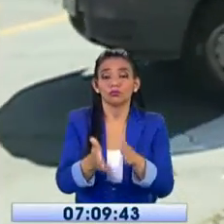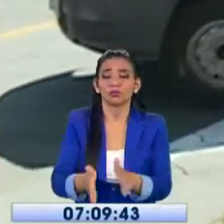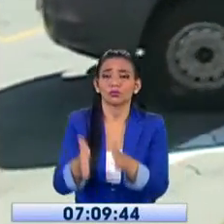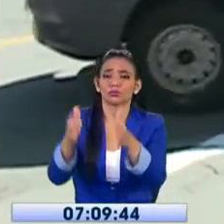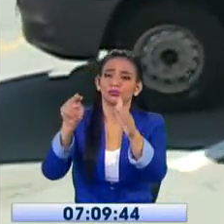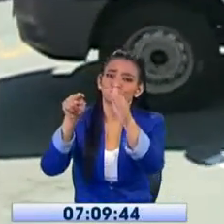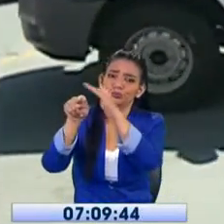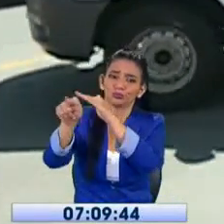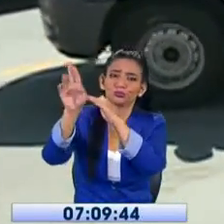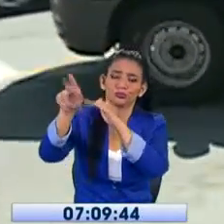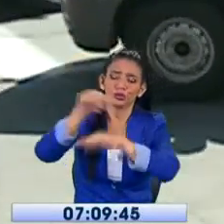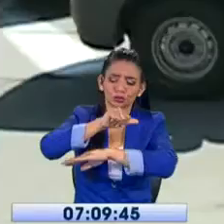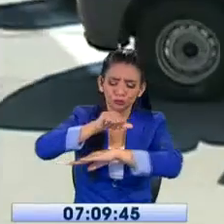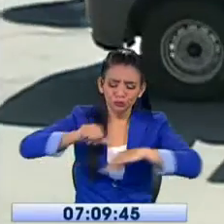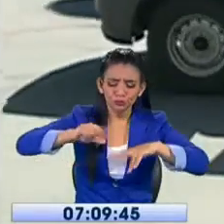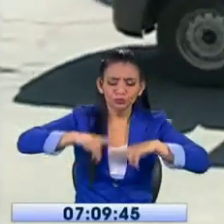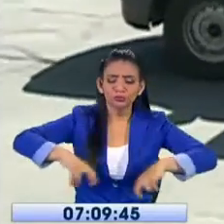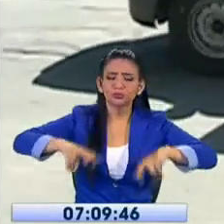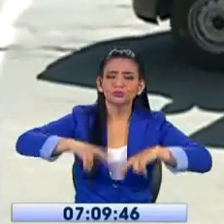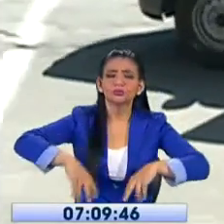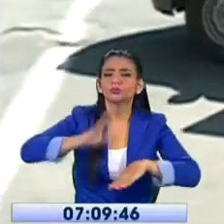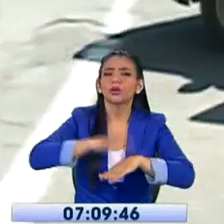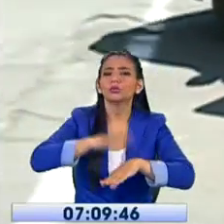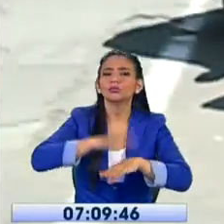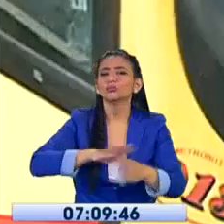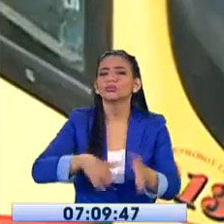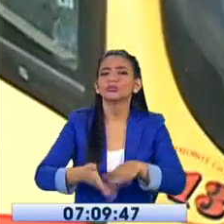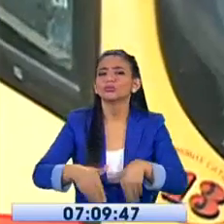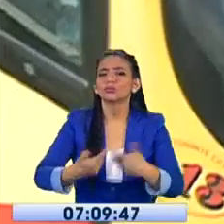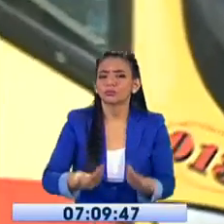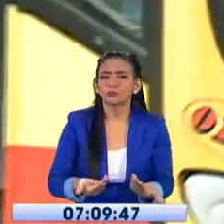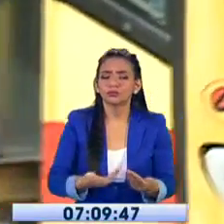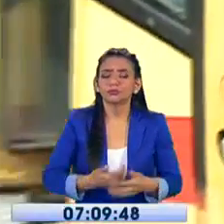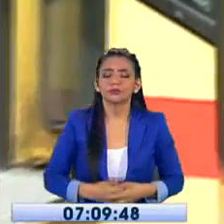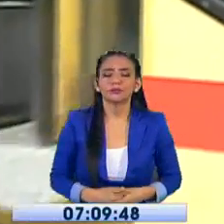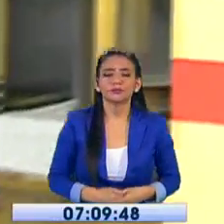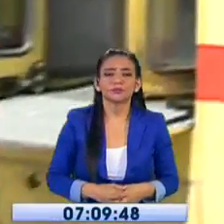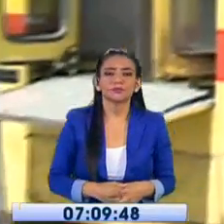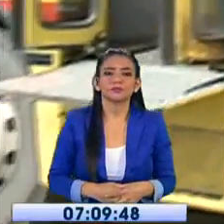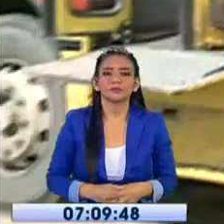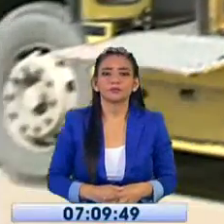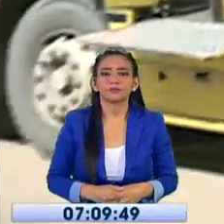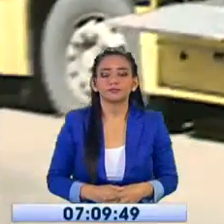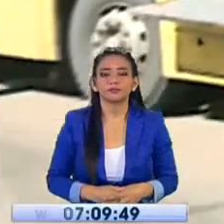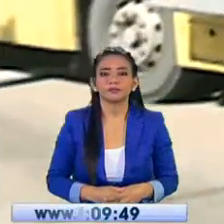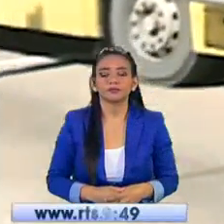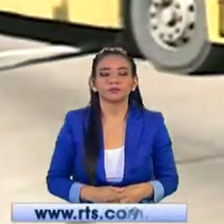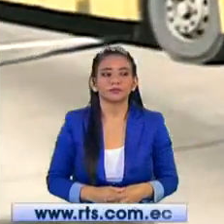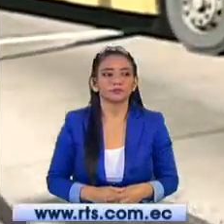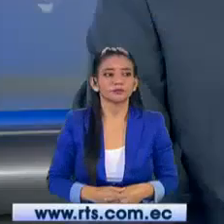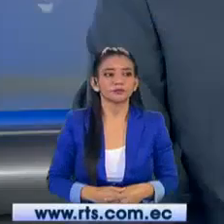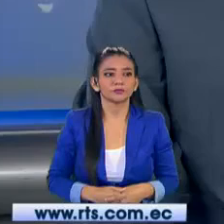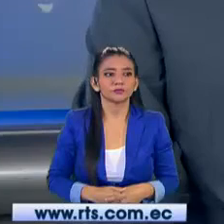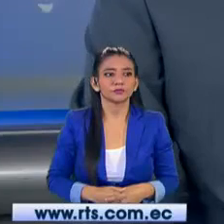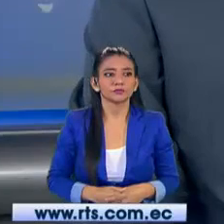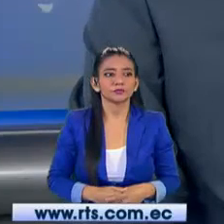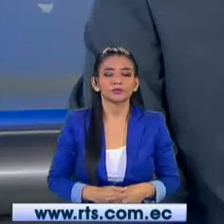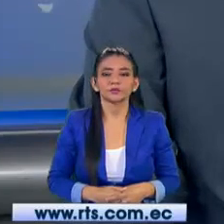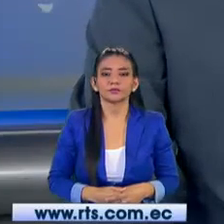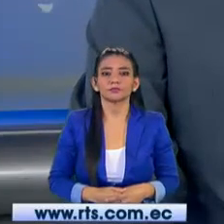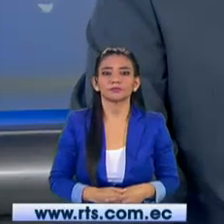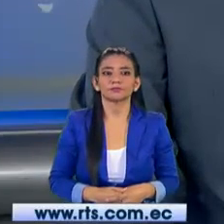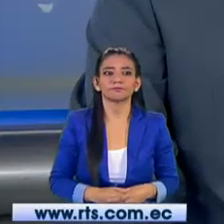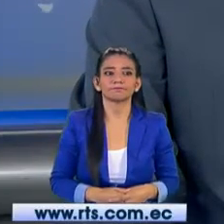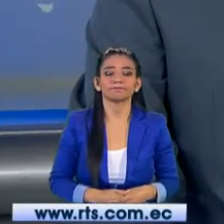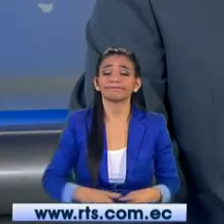para la respectiva autopsia que determinará las causas de la muerte, informó Adriana Rojas. Un